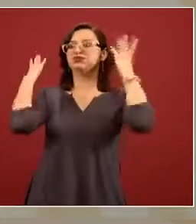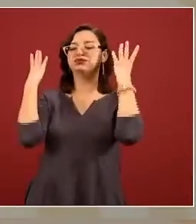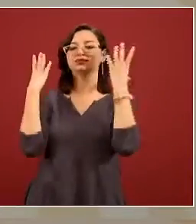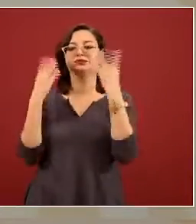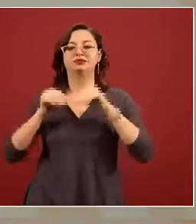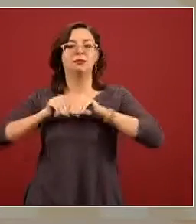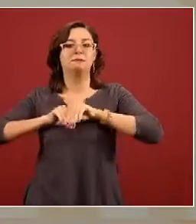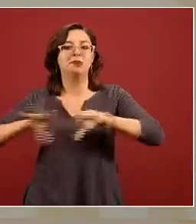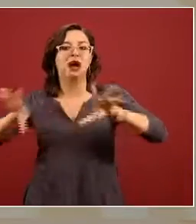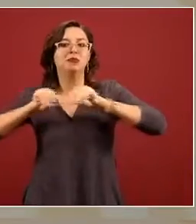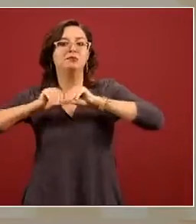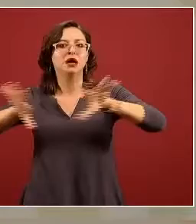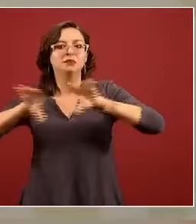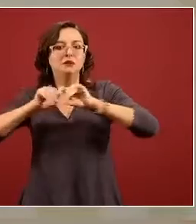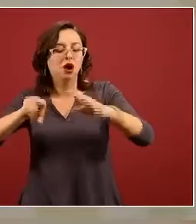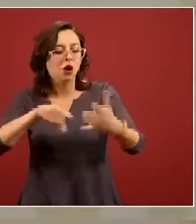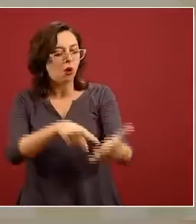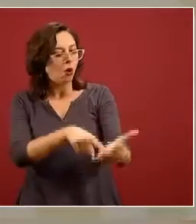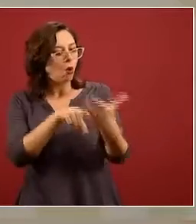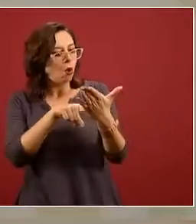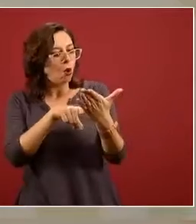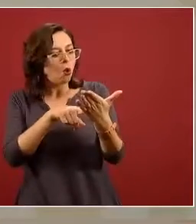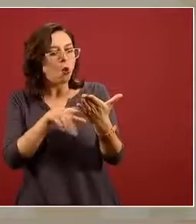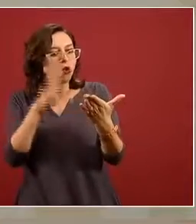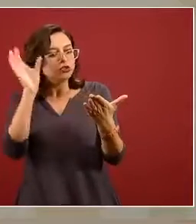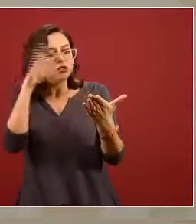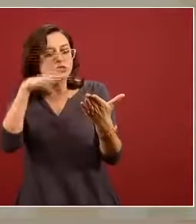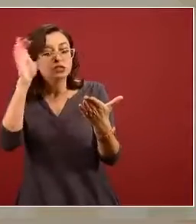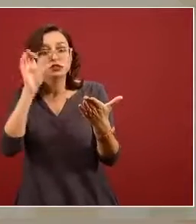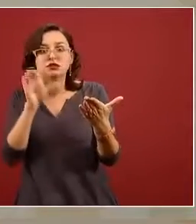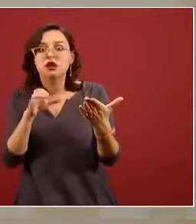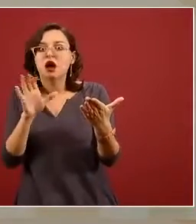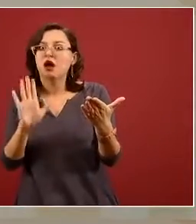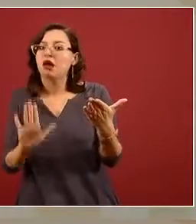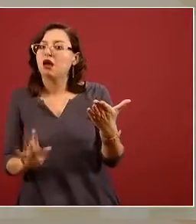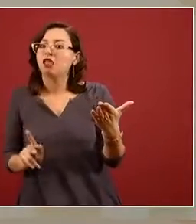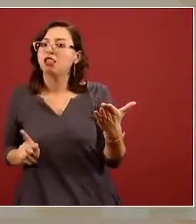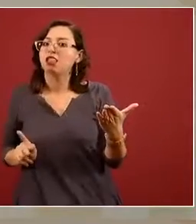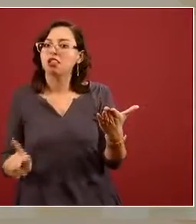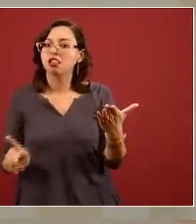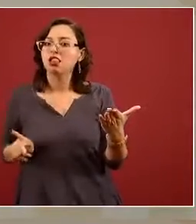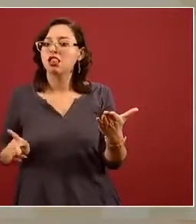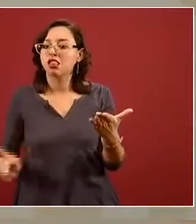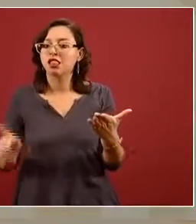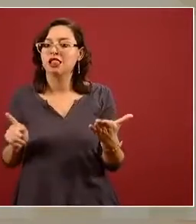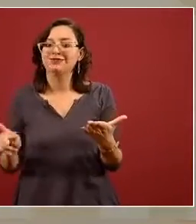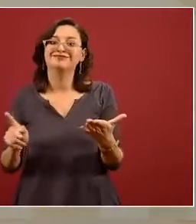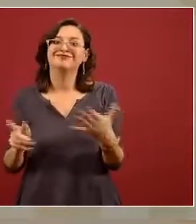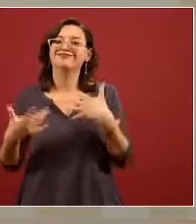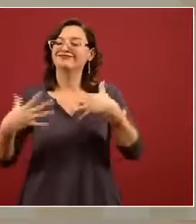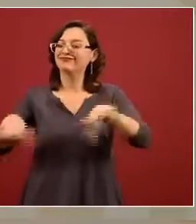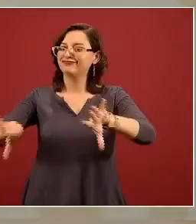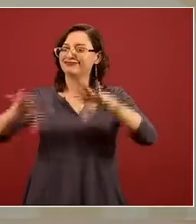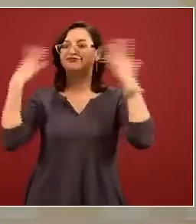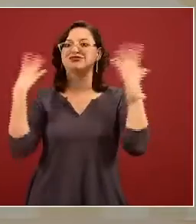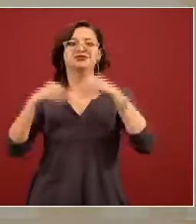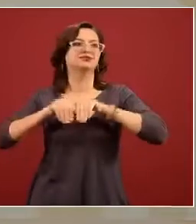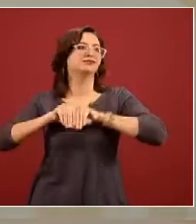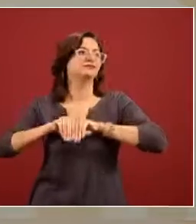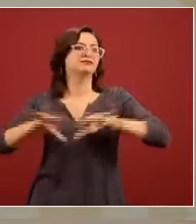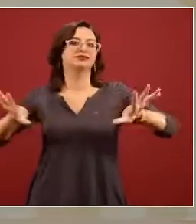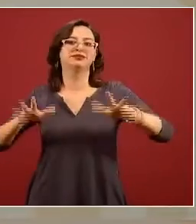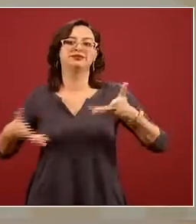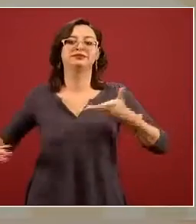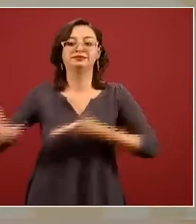de información que parece científica y que nos viene de esta velocidad con la que se traslada la información, pero